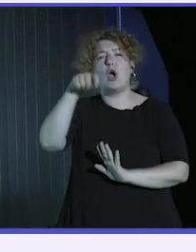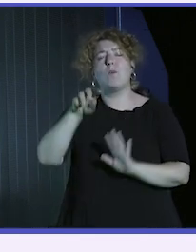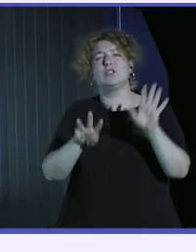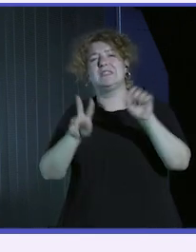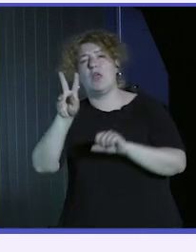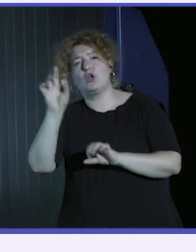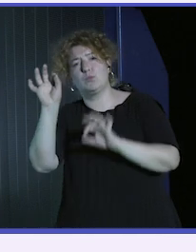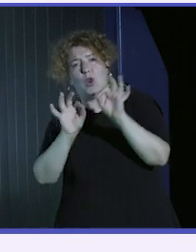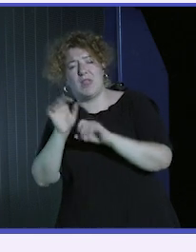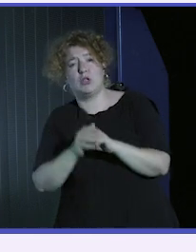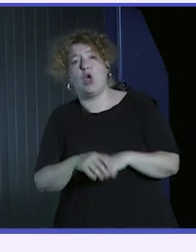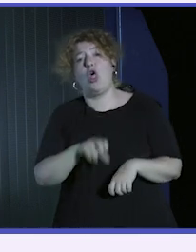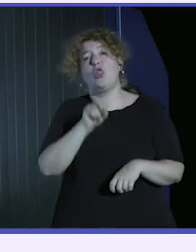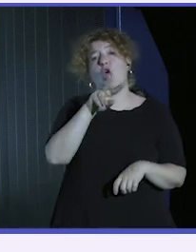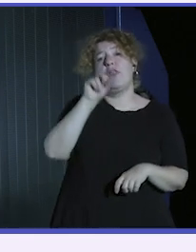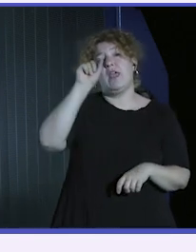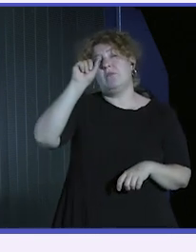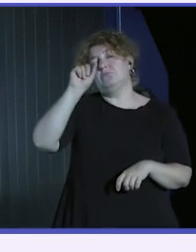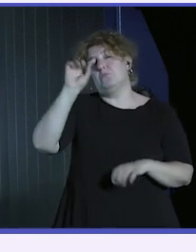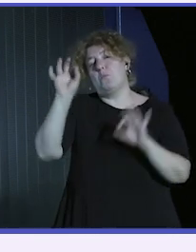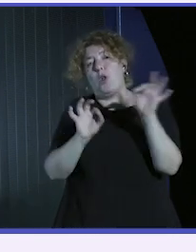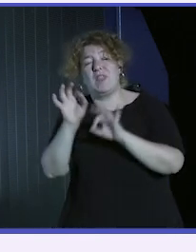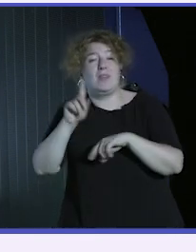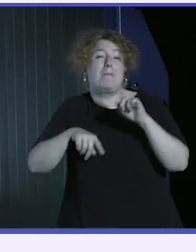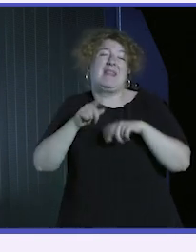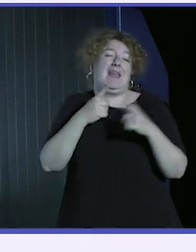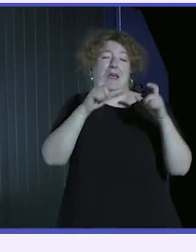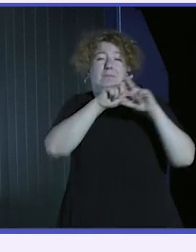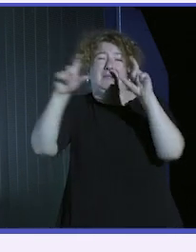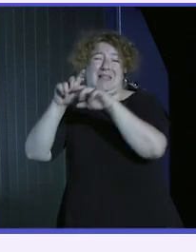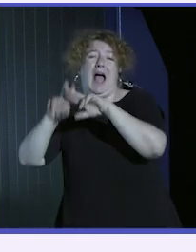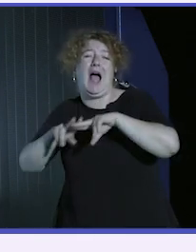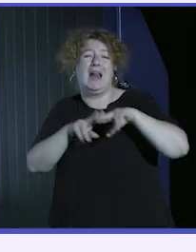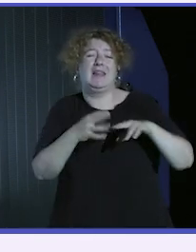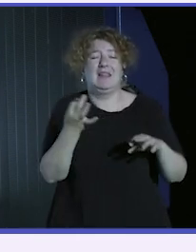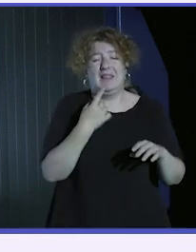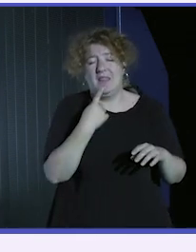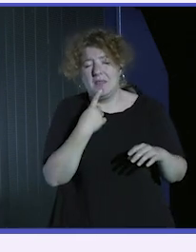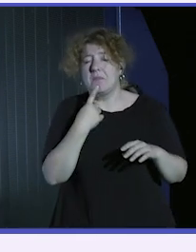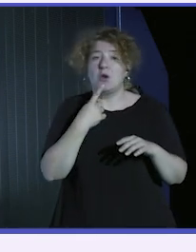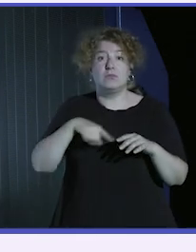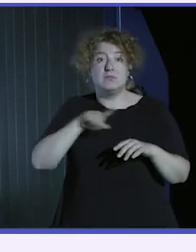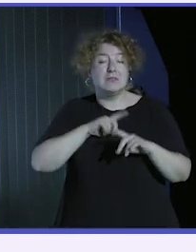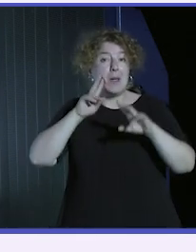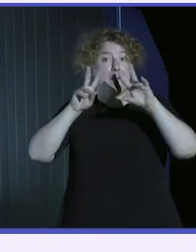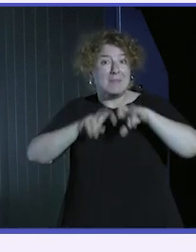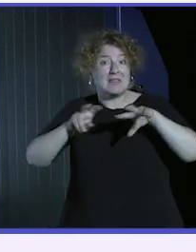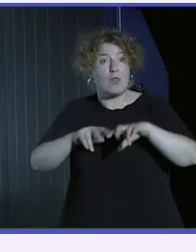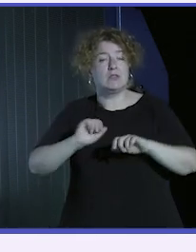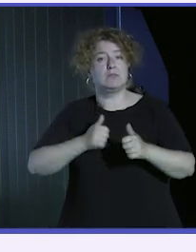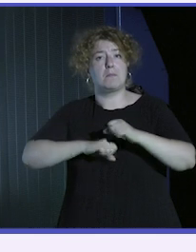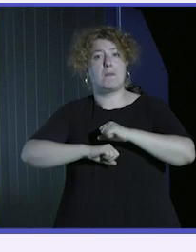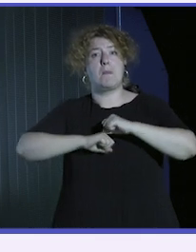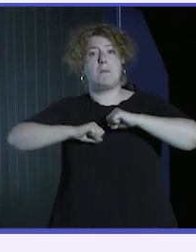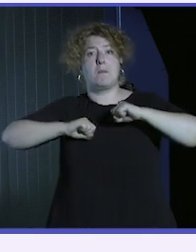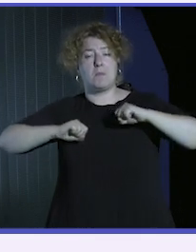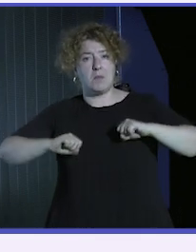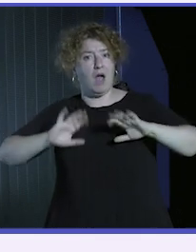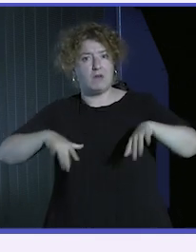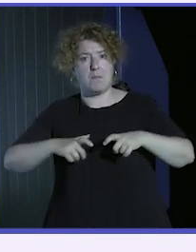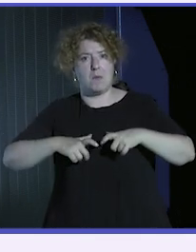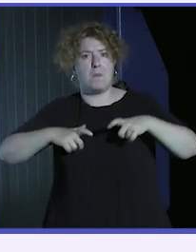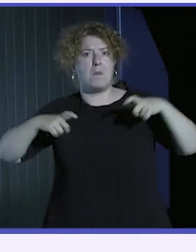11,82%, 12%, depende de quién lo analice. Y este crecimiento es exponencial porque cuanto más se investiga, más se robustece, mayor es el